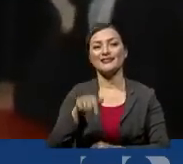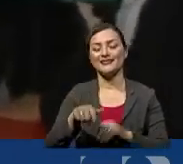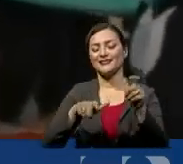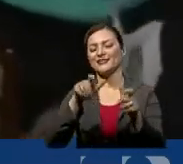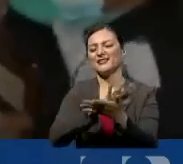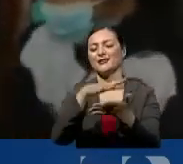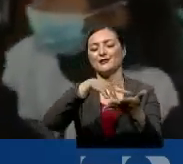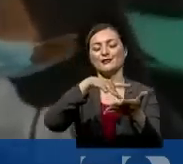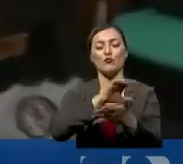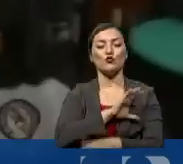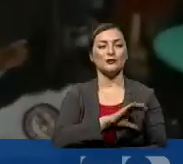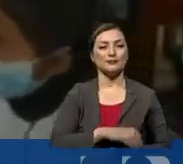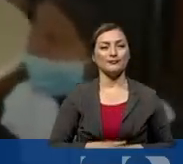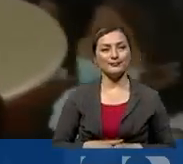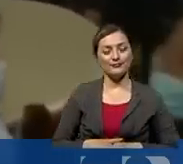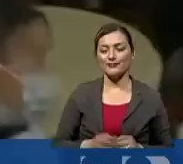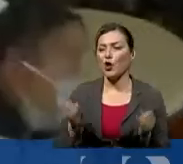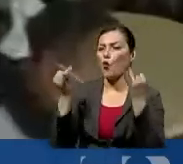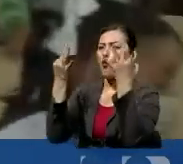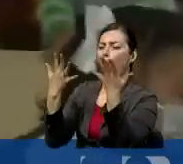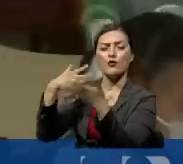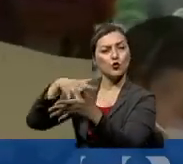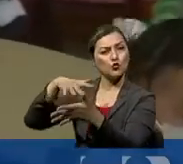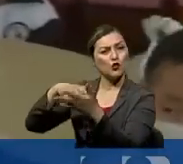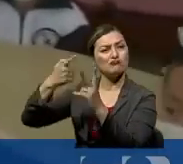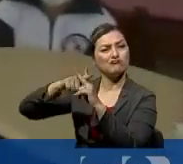unidades educativas municipales. Alcalde, ¿cuántos estudiantes